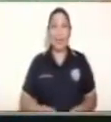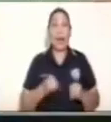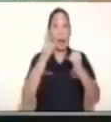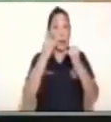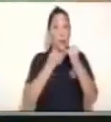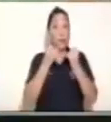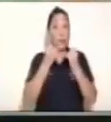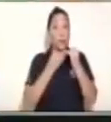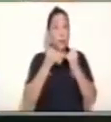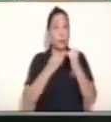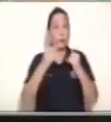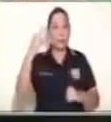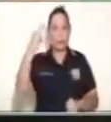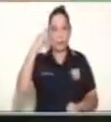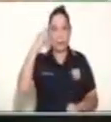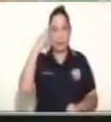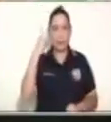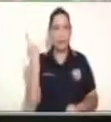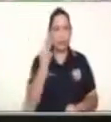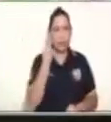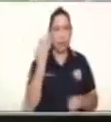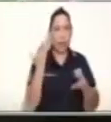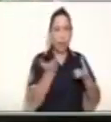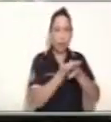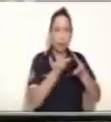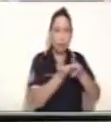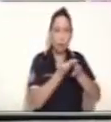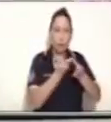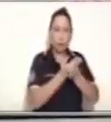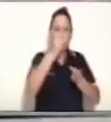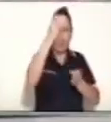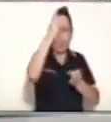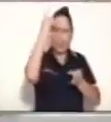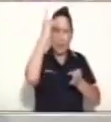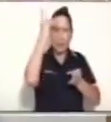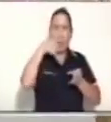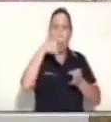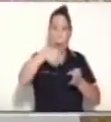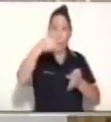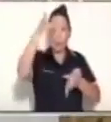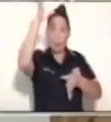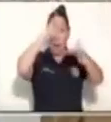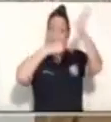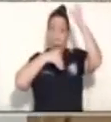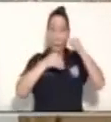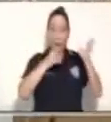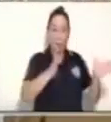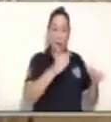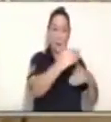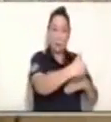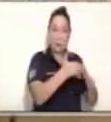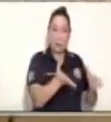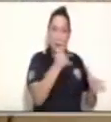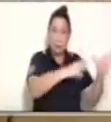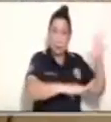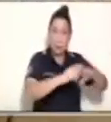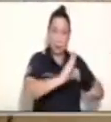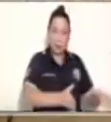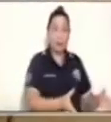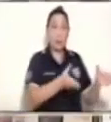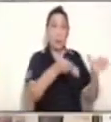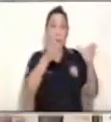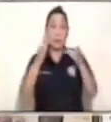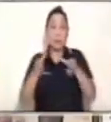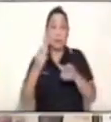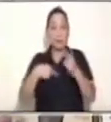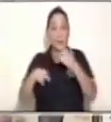siempre te recuerdo guardar todas tus tareas, no las tires, siempre guárdalas para que te las puedan calificar y